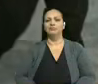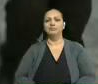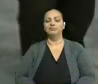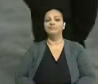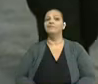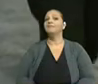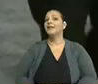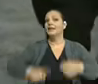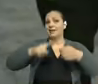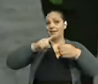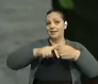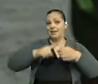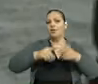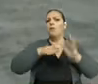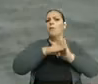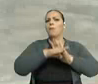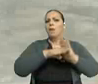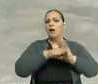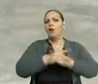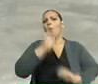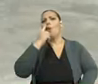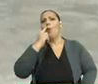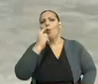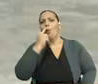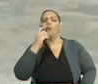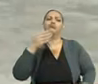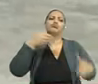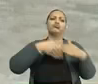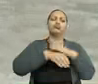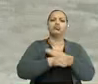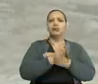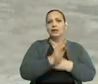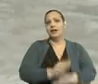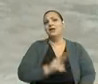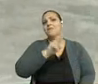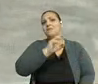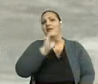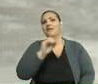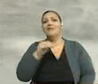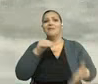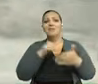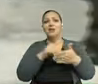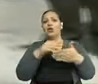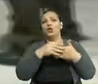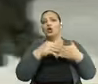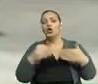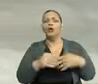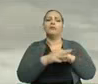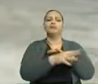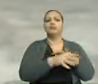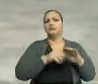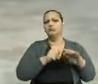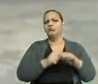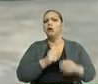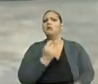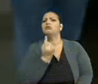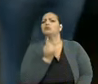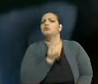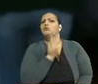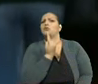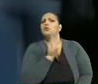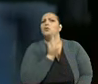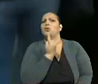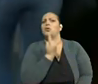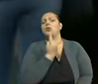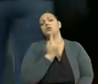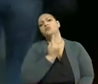En estos tiempos resulta difícil creer que una persona vaya sola a una agencia bancaria a retirar 20.000 dólares. Aníbal